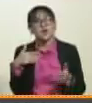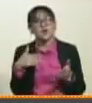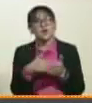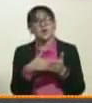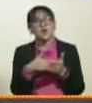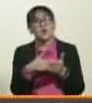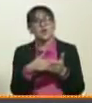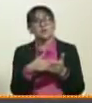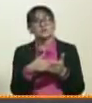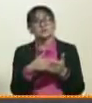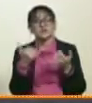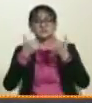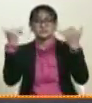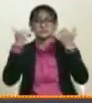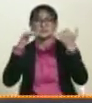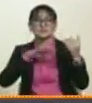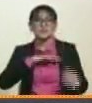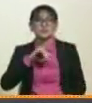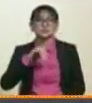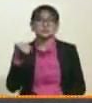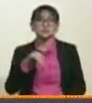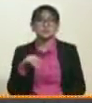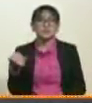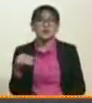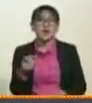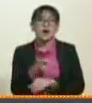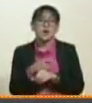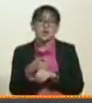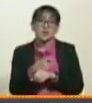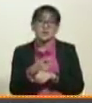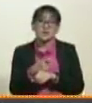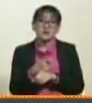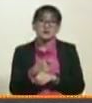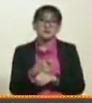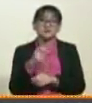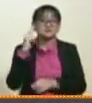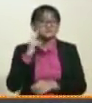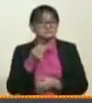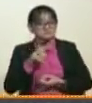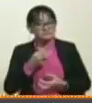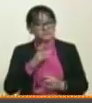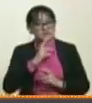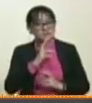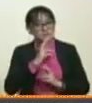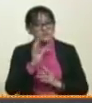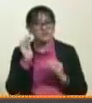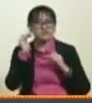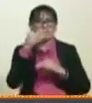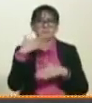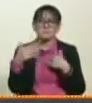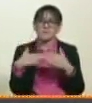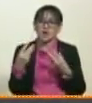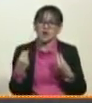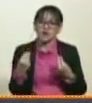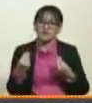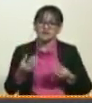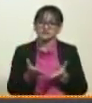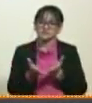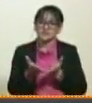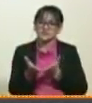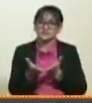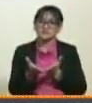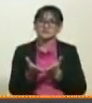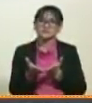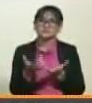eléctrico del estado zulia sin embargo está el gobierno bolivariano dando respuestas y atendiendo para mejorar la calidad del servicio nos